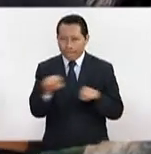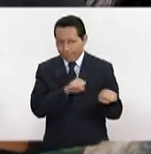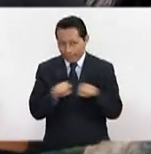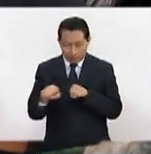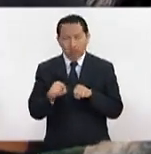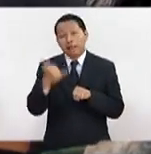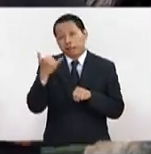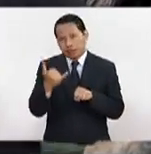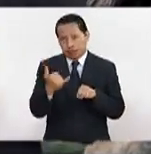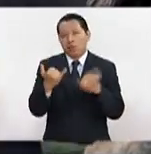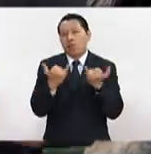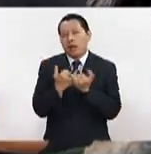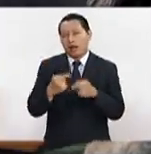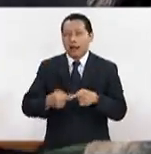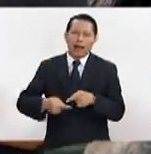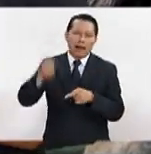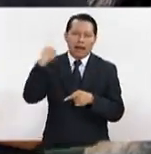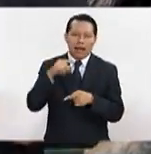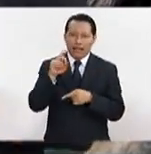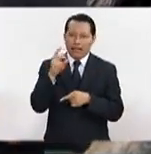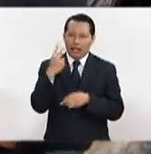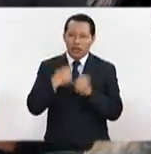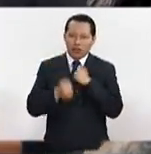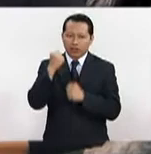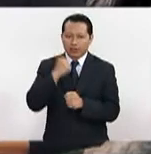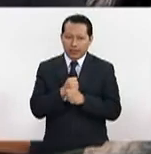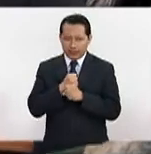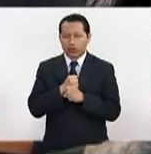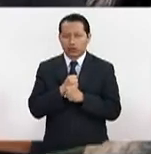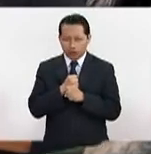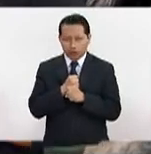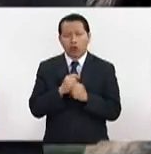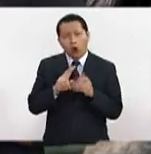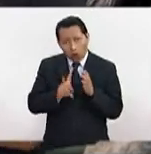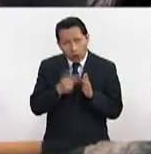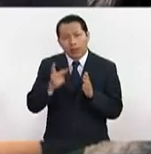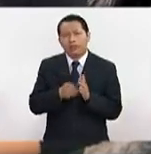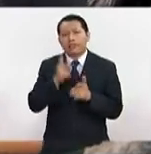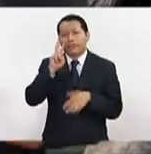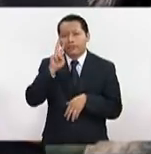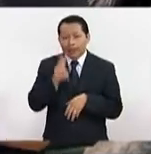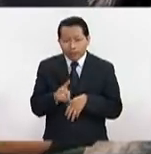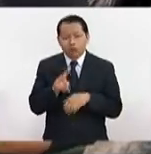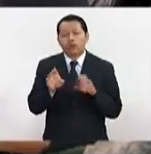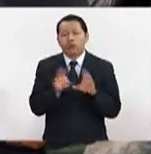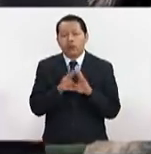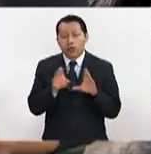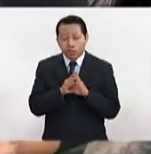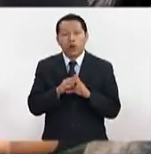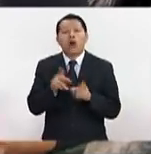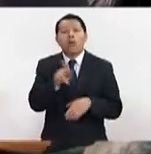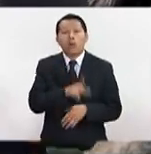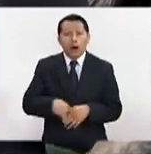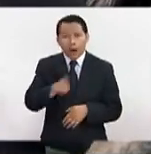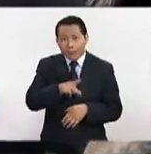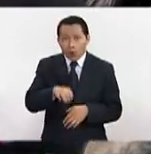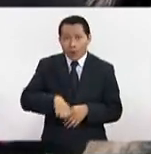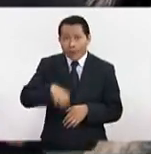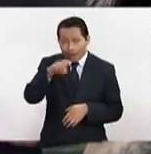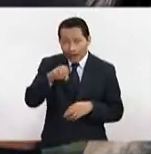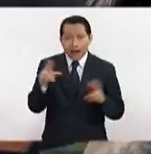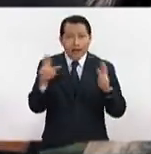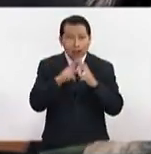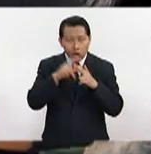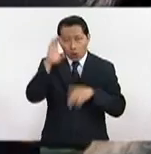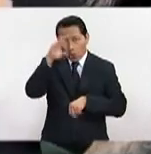32 años... Una vez más, vemos un pueblo solidario en donde todas las edades, religiones, culturas y